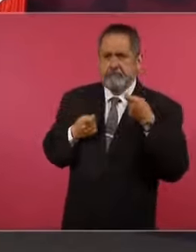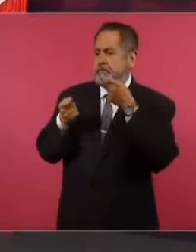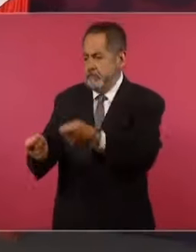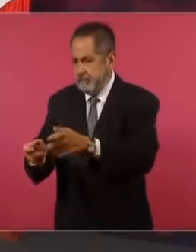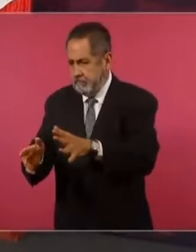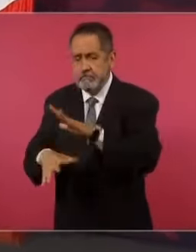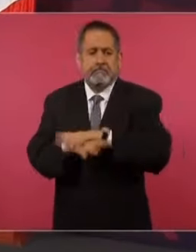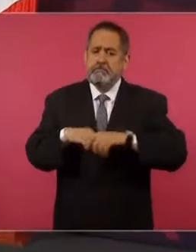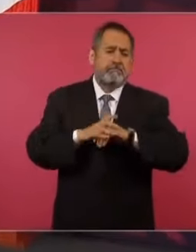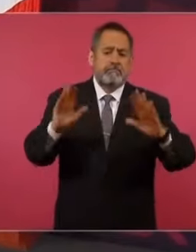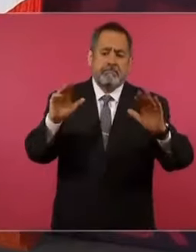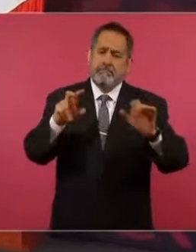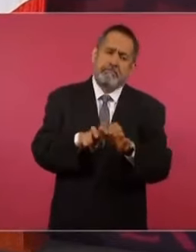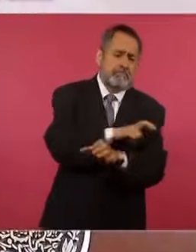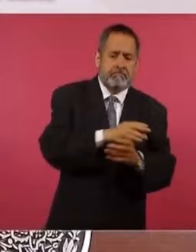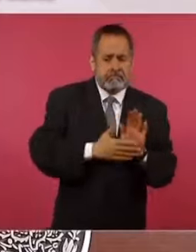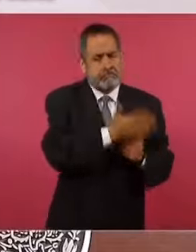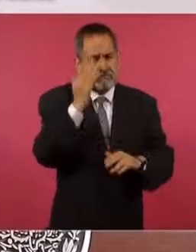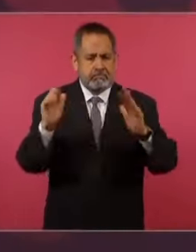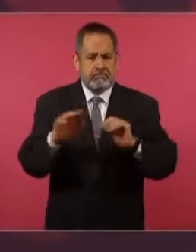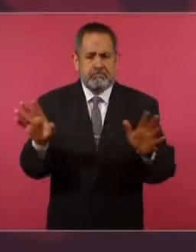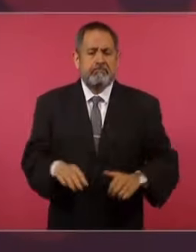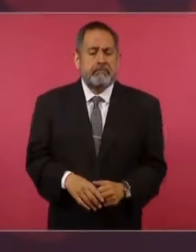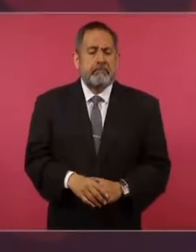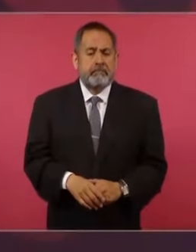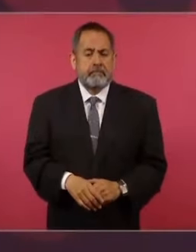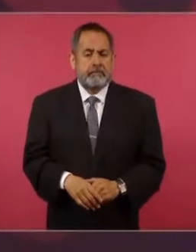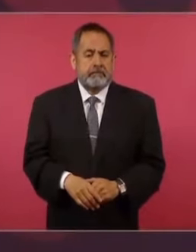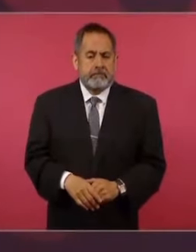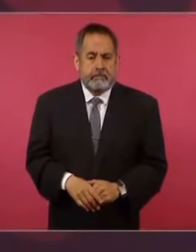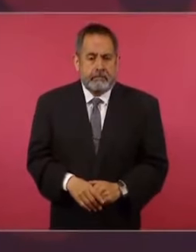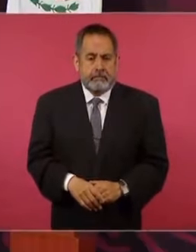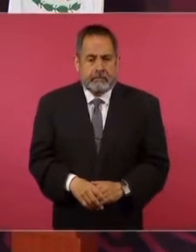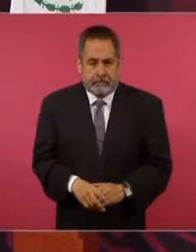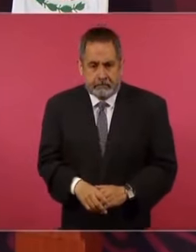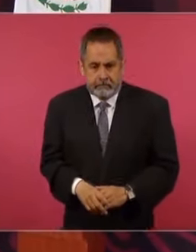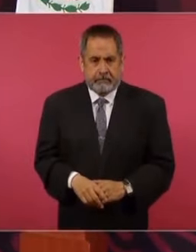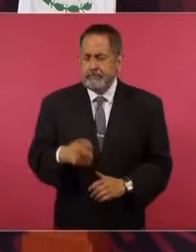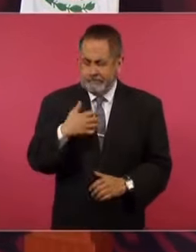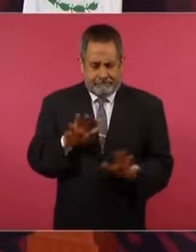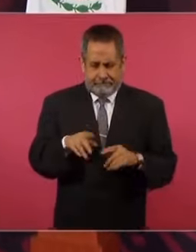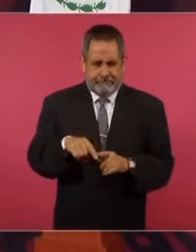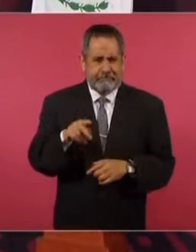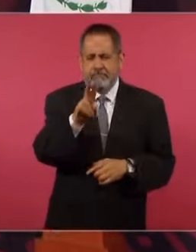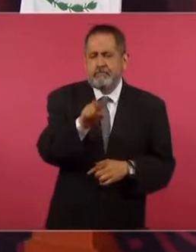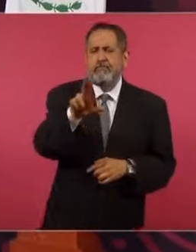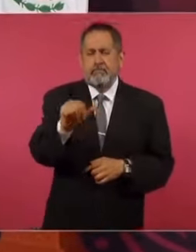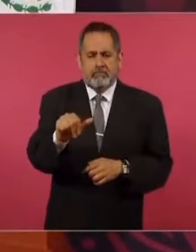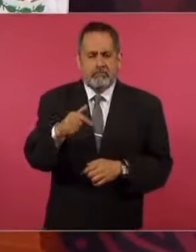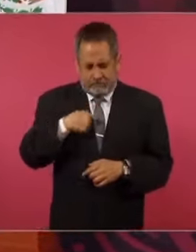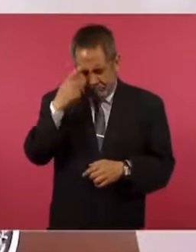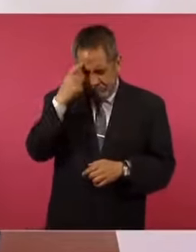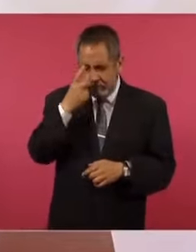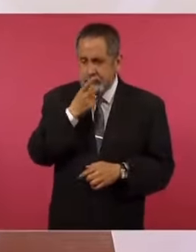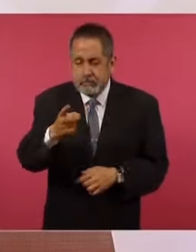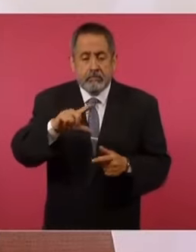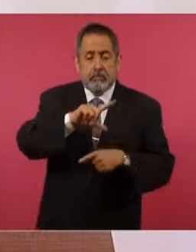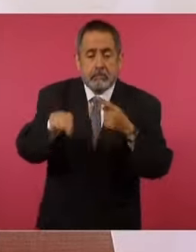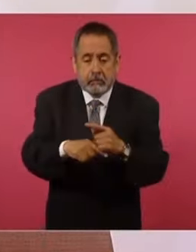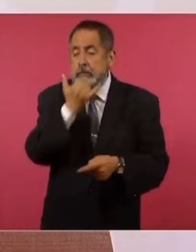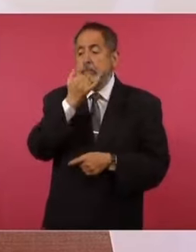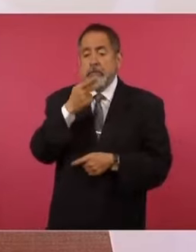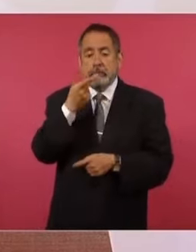adiós apúntele bien yo me jubilo y nunca he actuado de manera inconsecuente yo